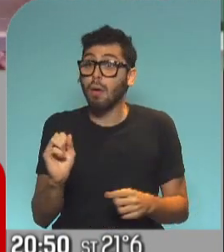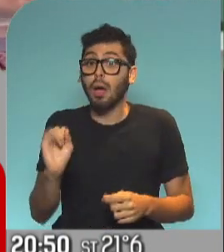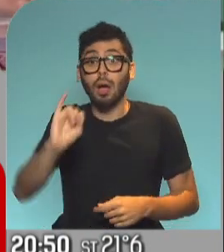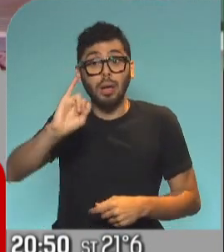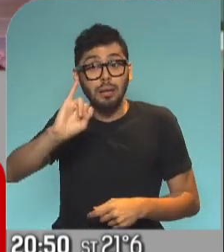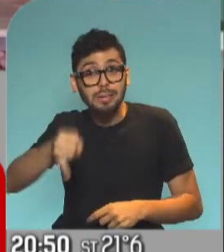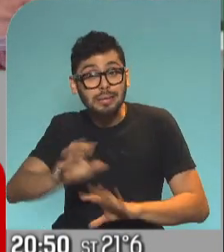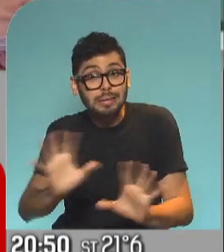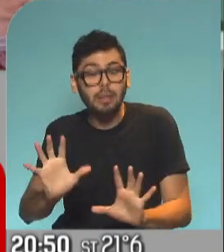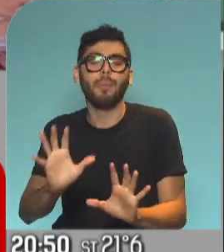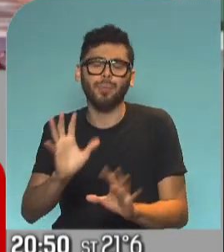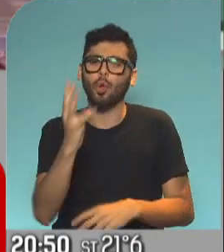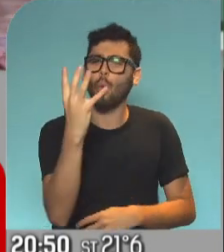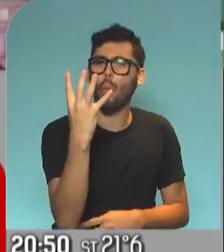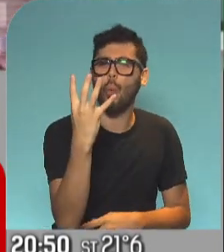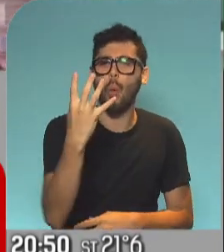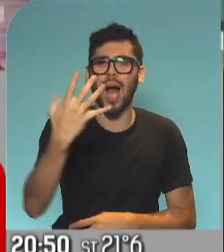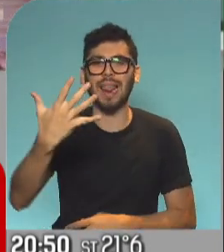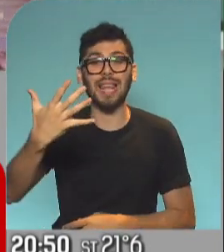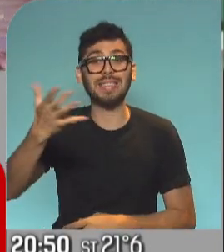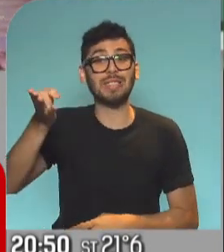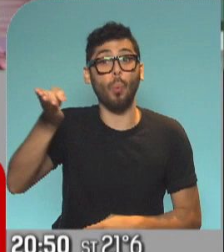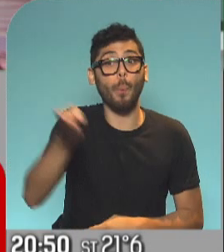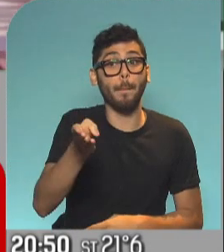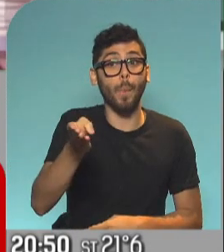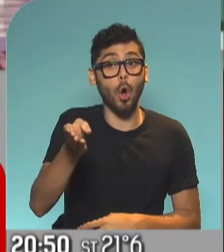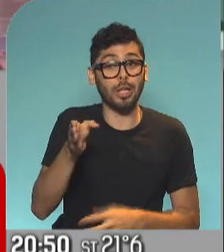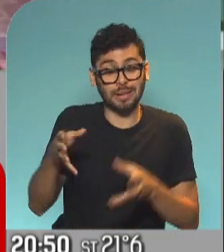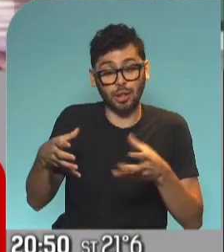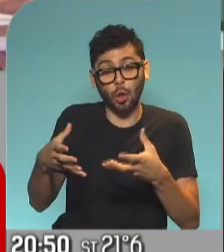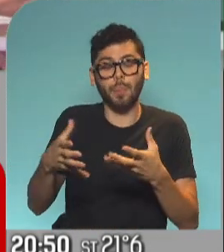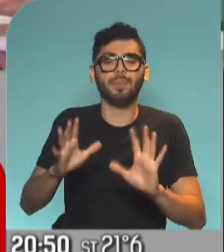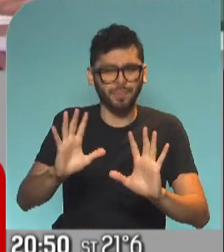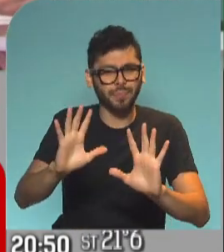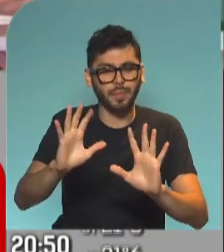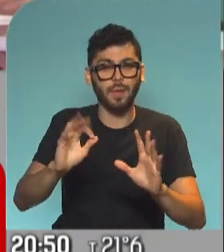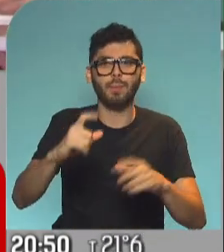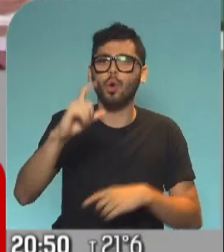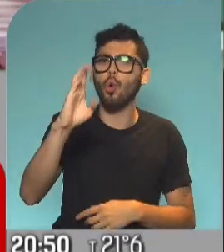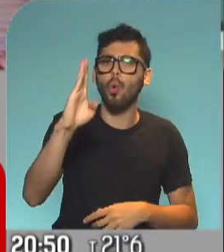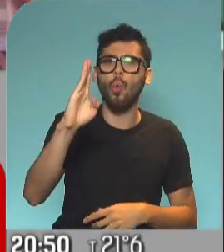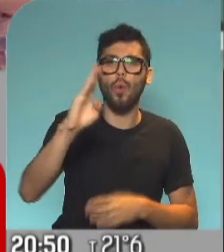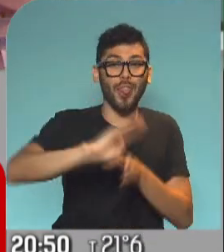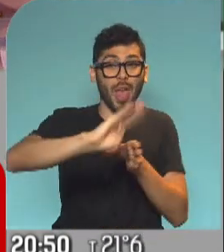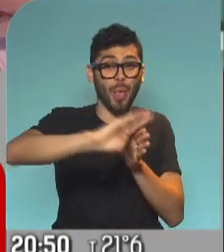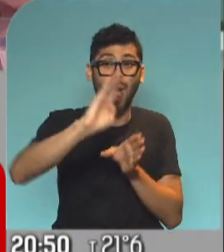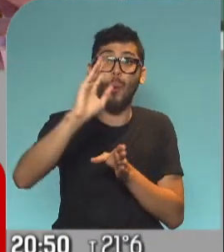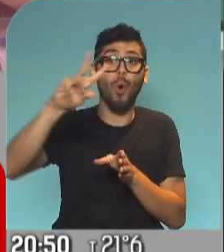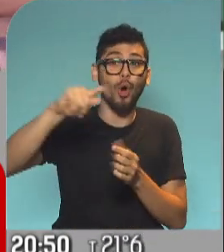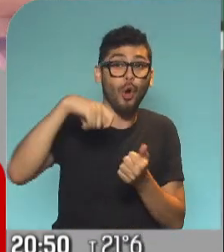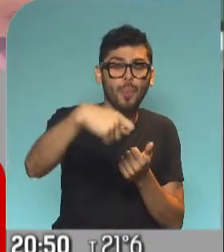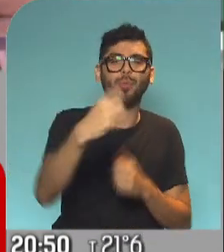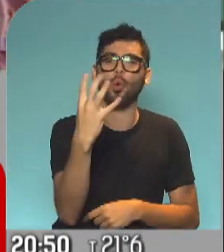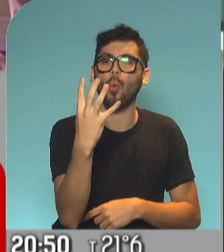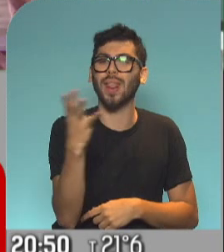45 por ciento de la digamos esto este bono que se va a reestructurar el 45 por ciento de